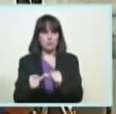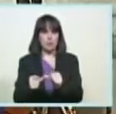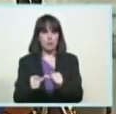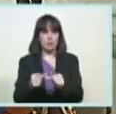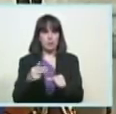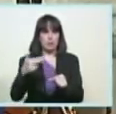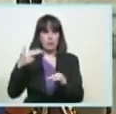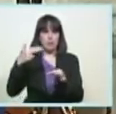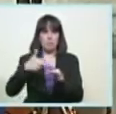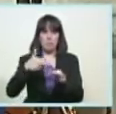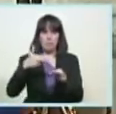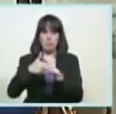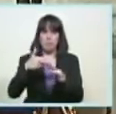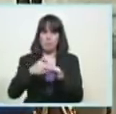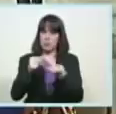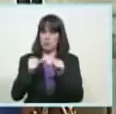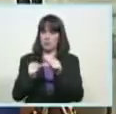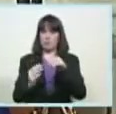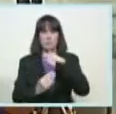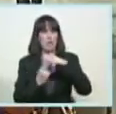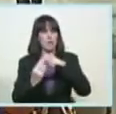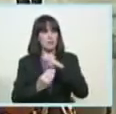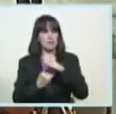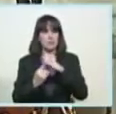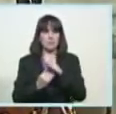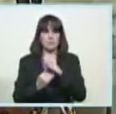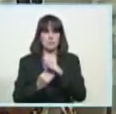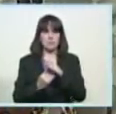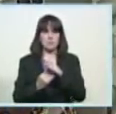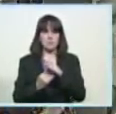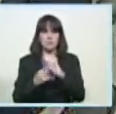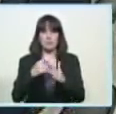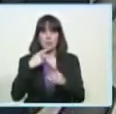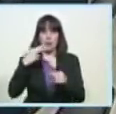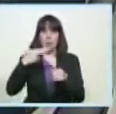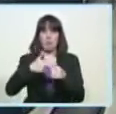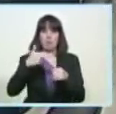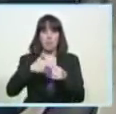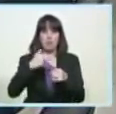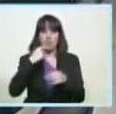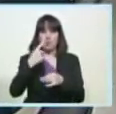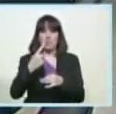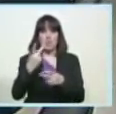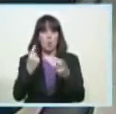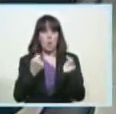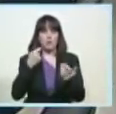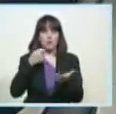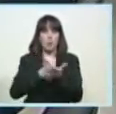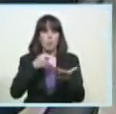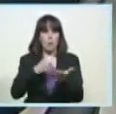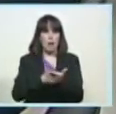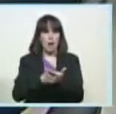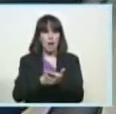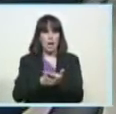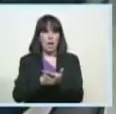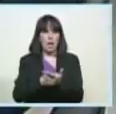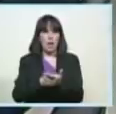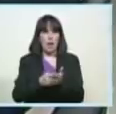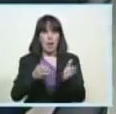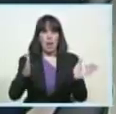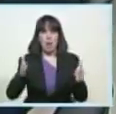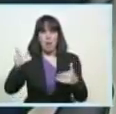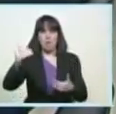moneda el petró que como todos saben el valor del petróleo determina de acuerdo al valor de la sexta